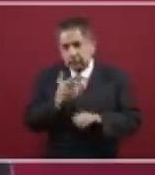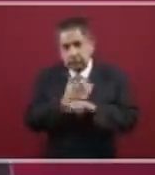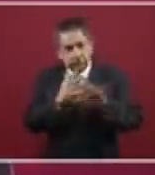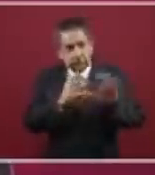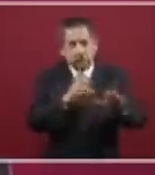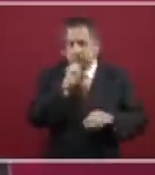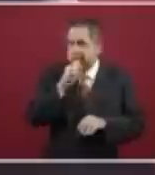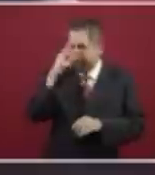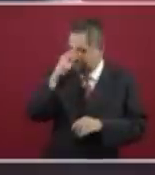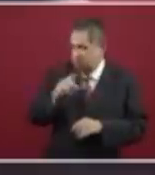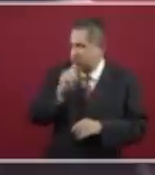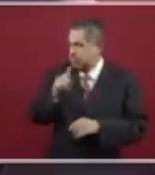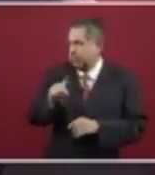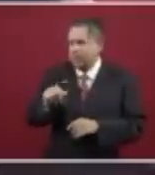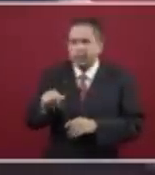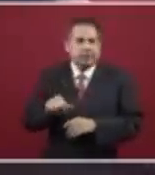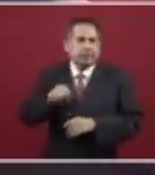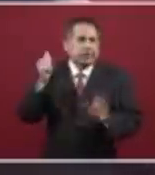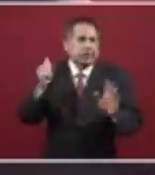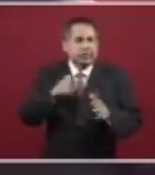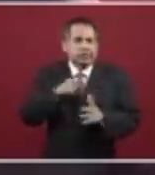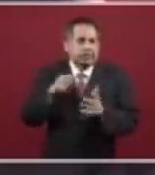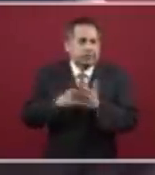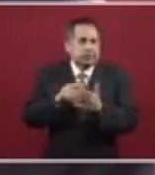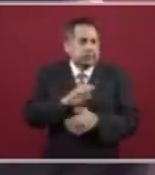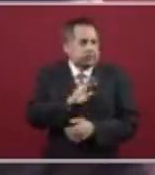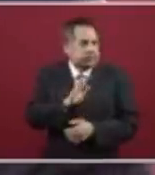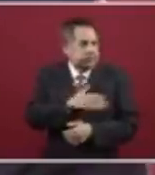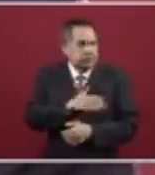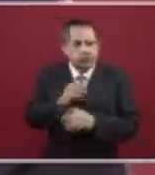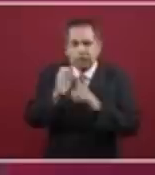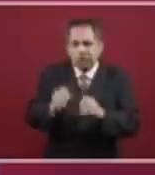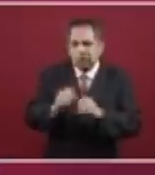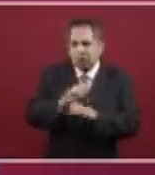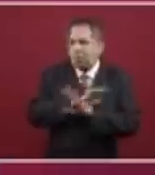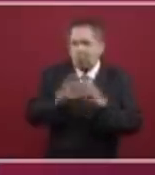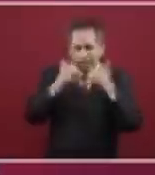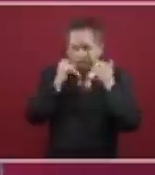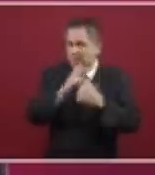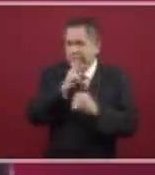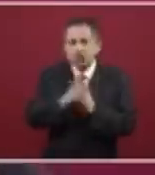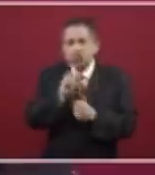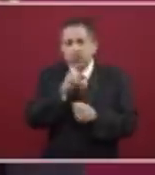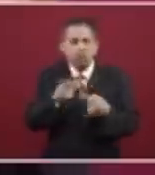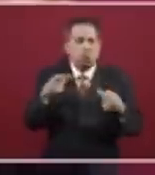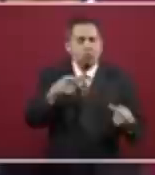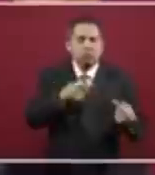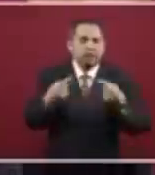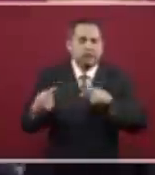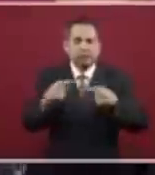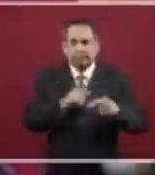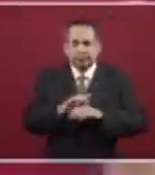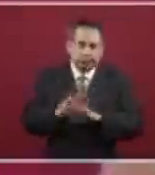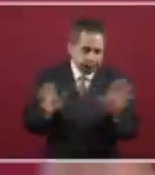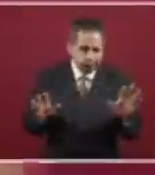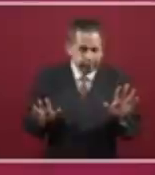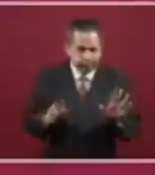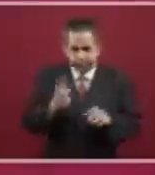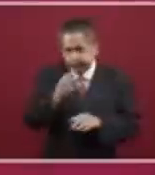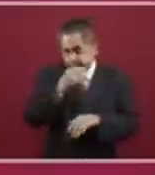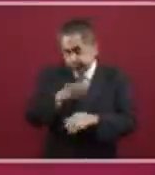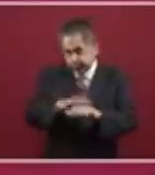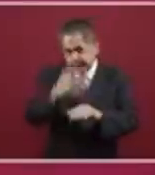en México y sucede en España y sucede en cualquier país. Entonces, nada más tener eso como